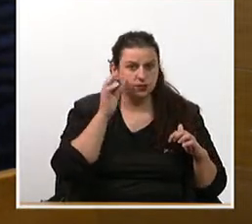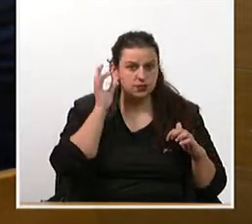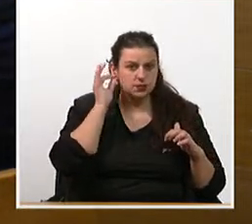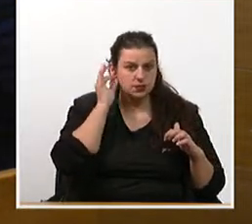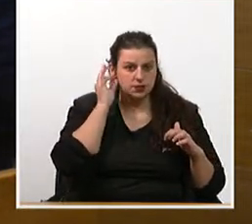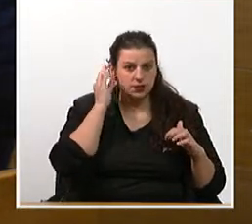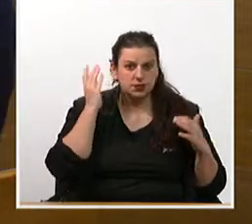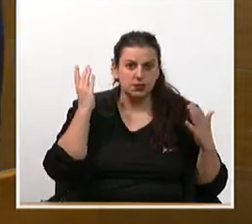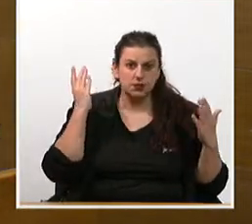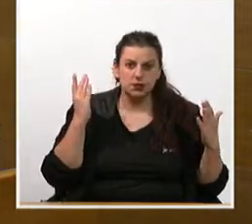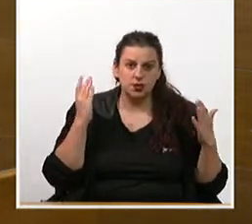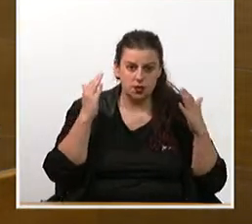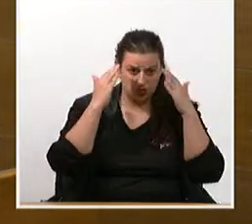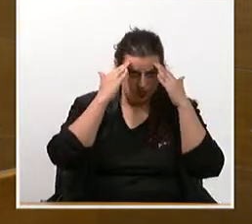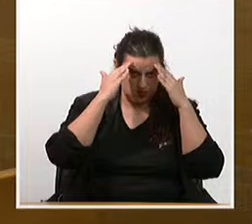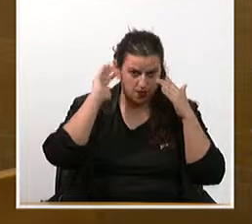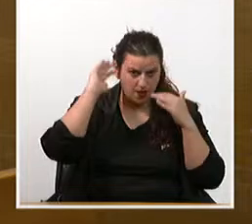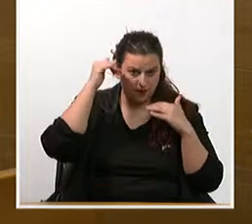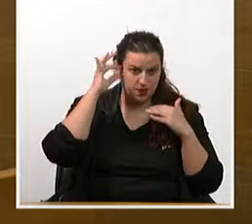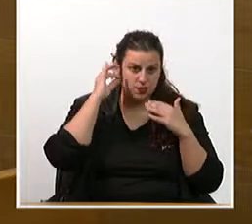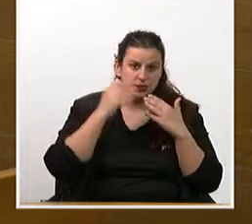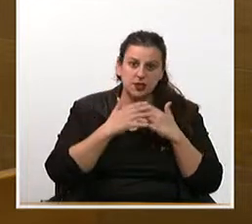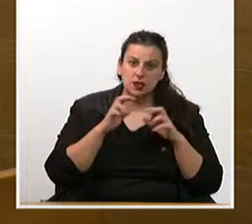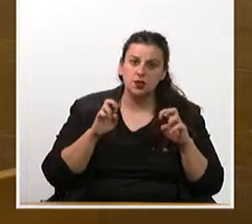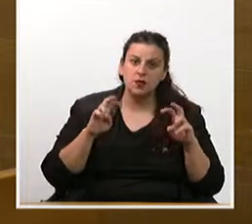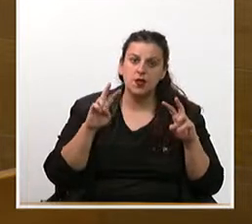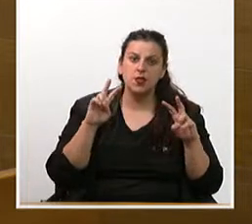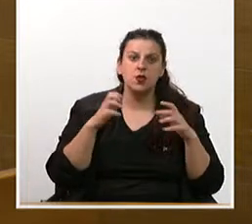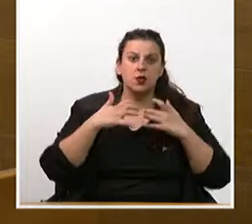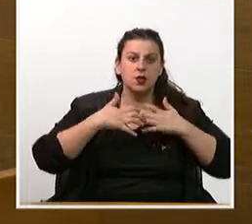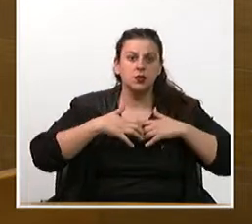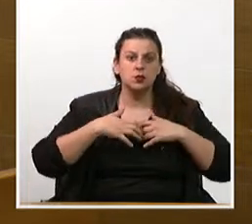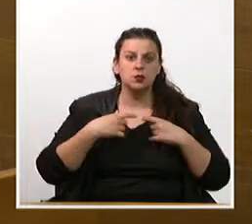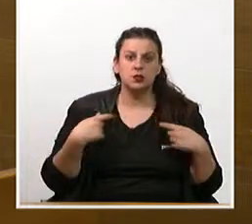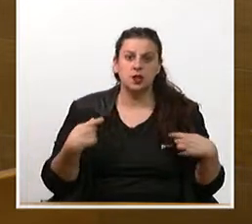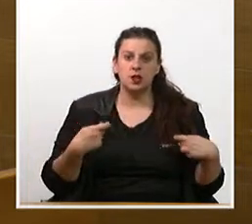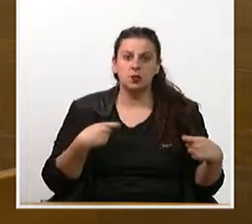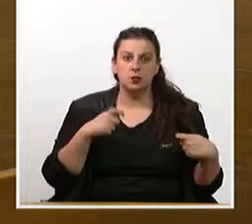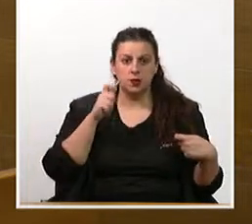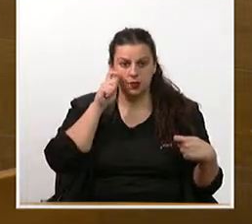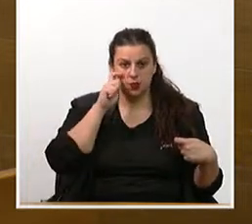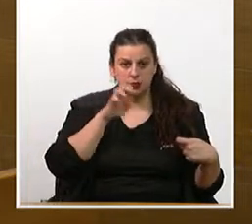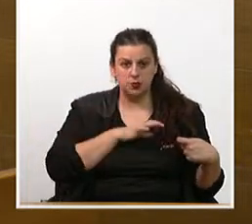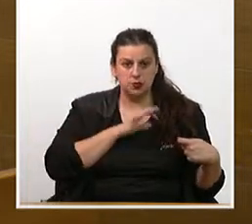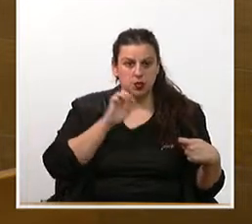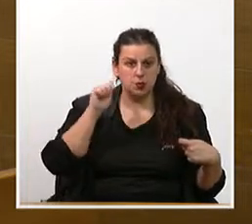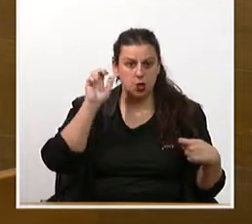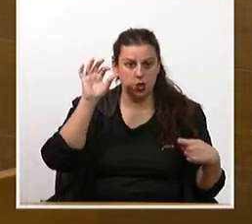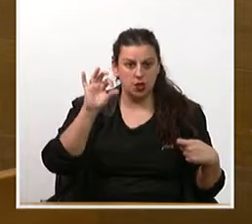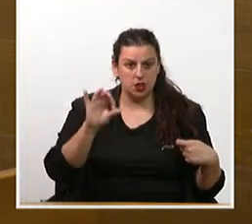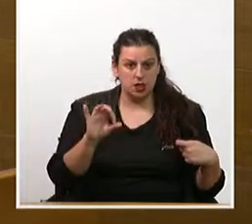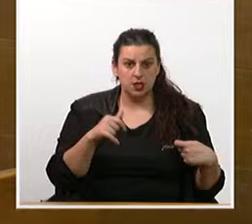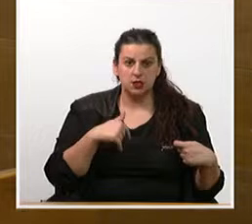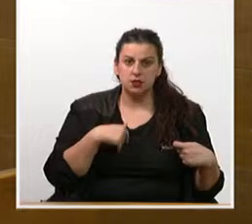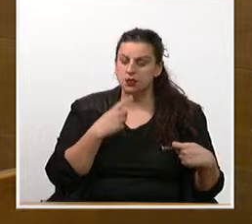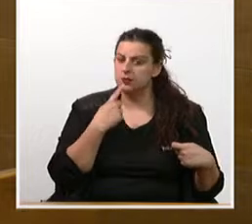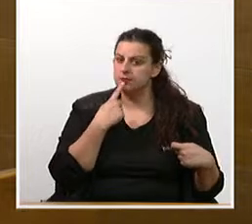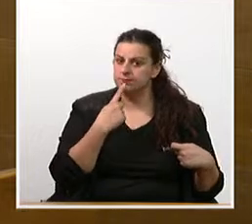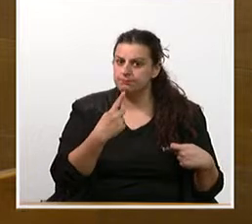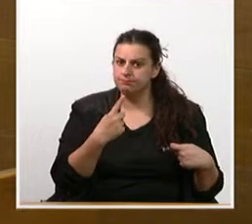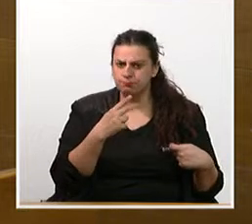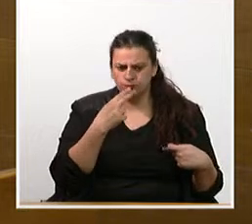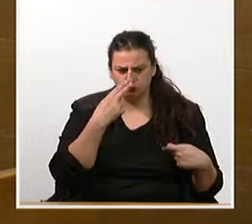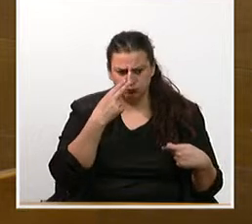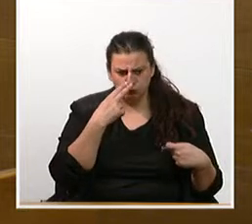con honorable consellera de innovación industria comercio y turismo señora Montes me dirijo usted con un profundo